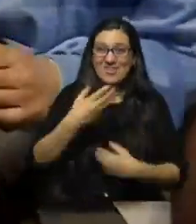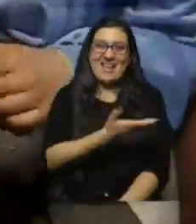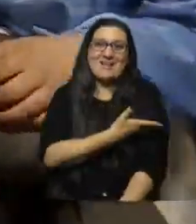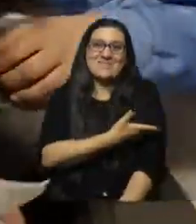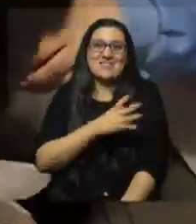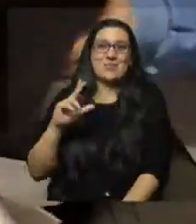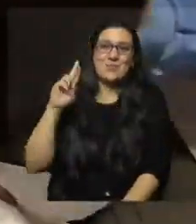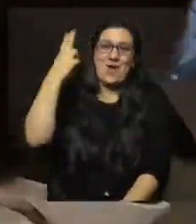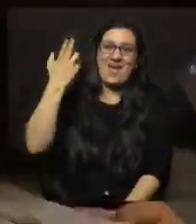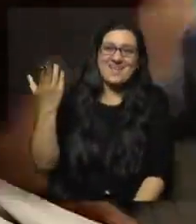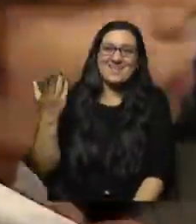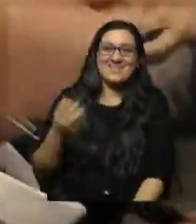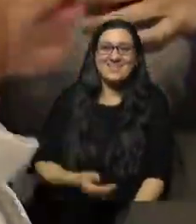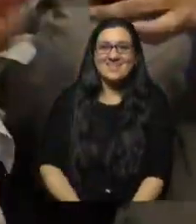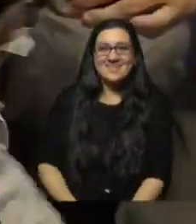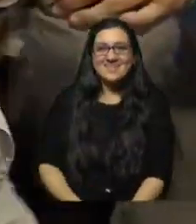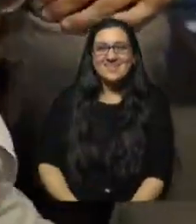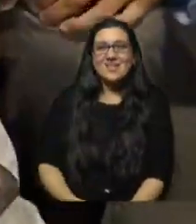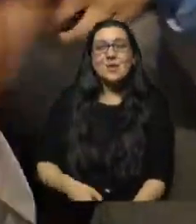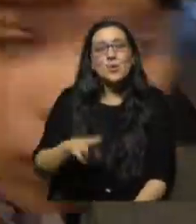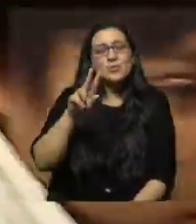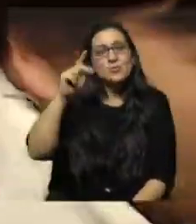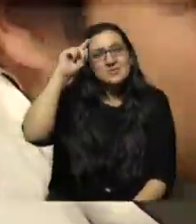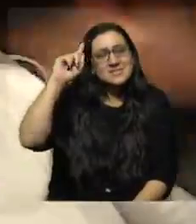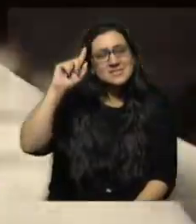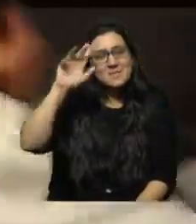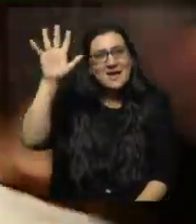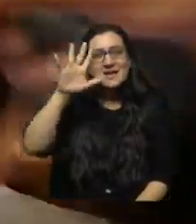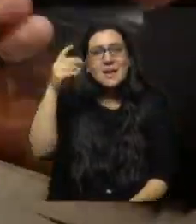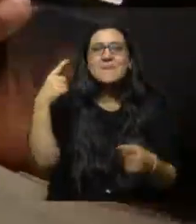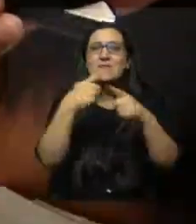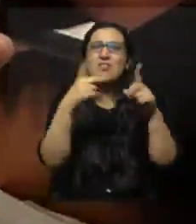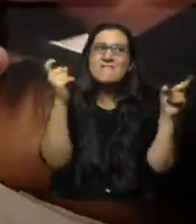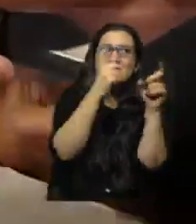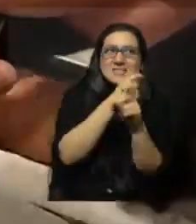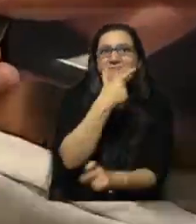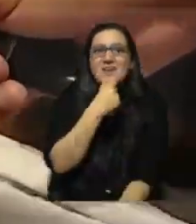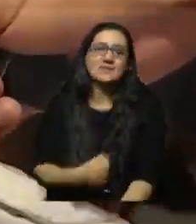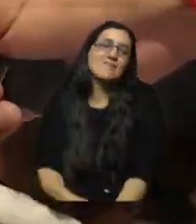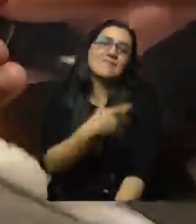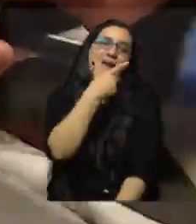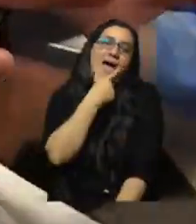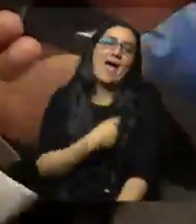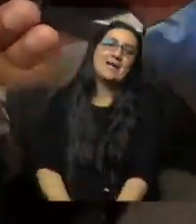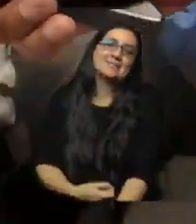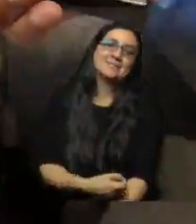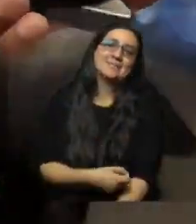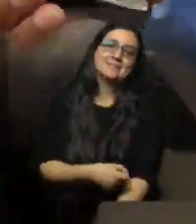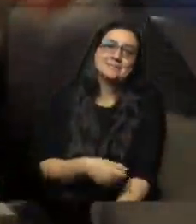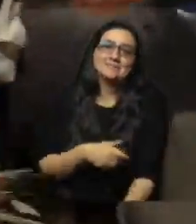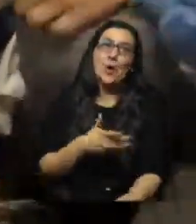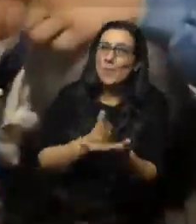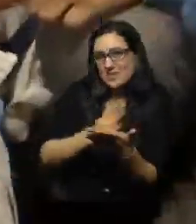de Uruguay. Bueno, Joao, ¿cómo ve el partido? ¿Lo ve difícil? ¿Lo ve fácil? Fácil. No. Entre